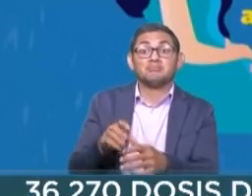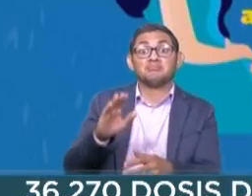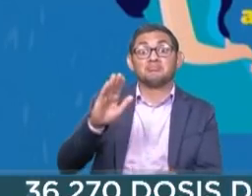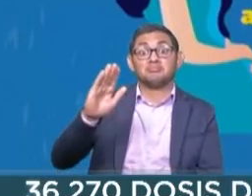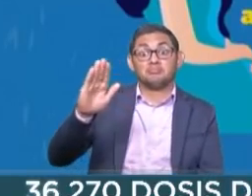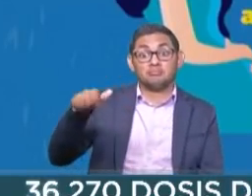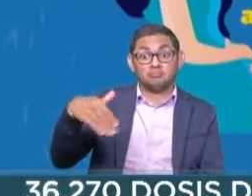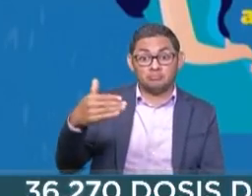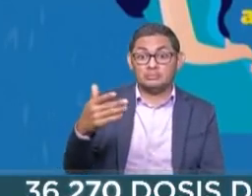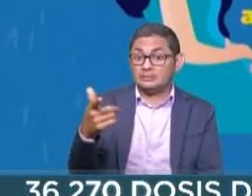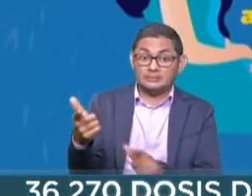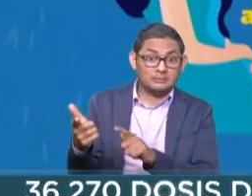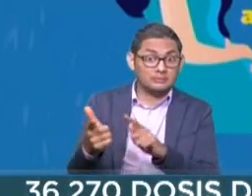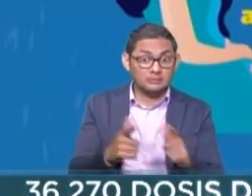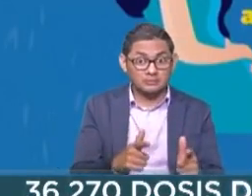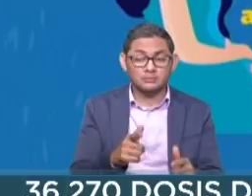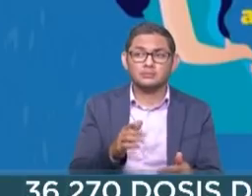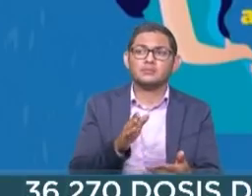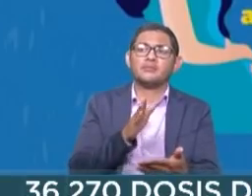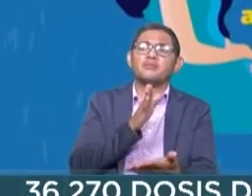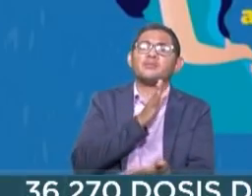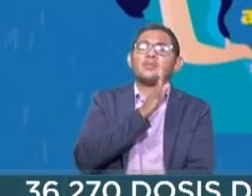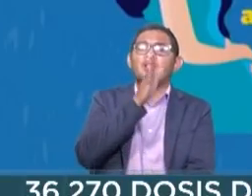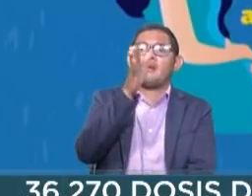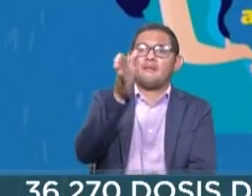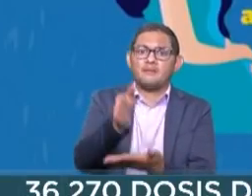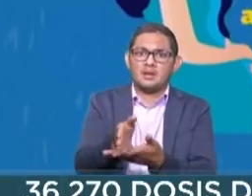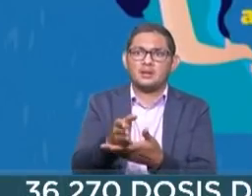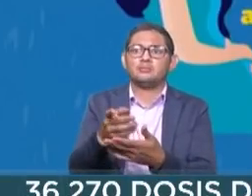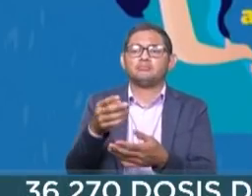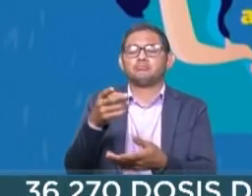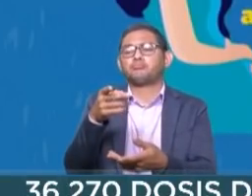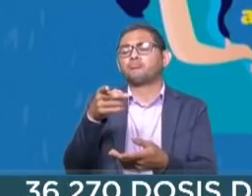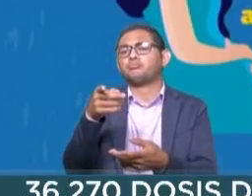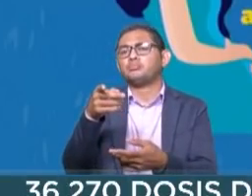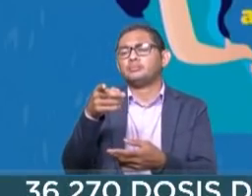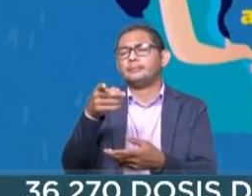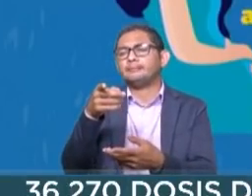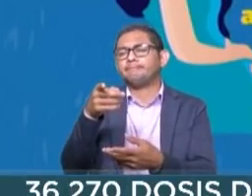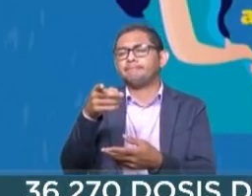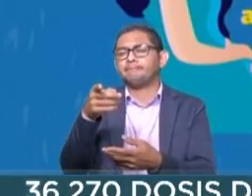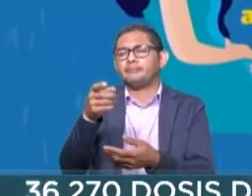vacunación, deberán presentar una certificación médica que lo autorice.